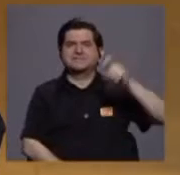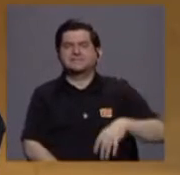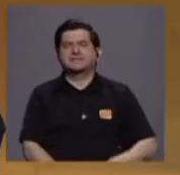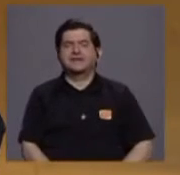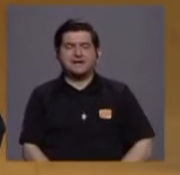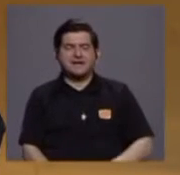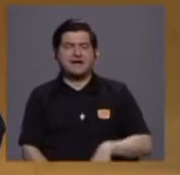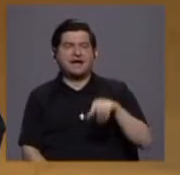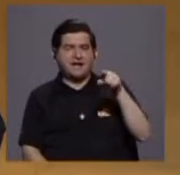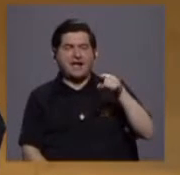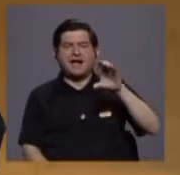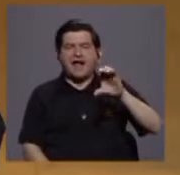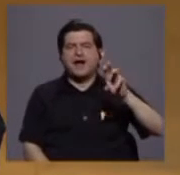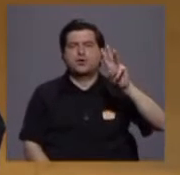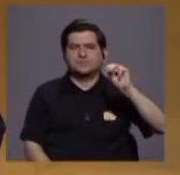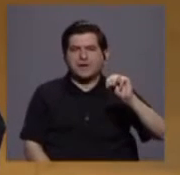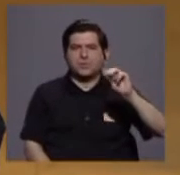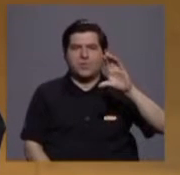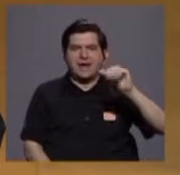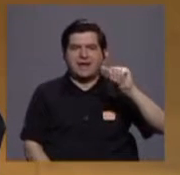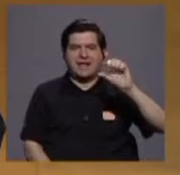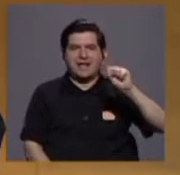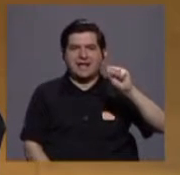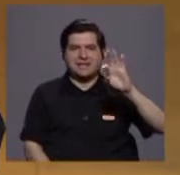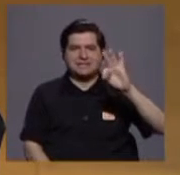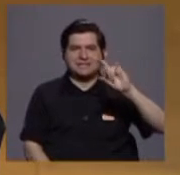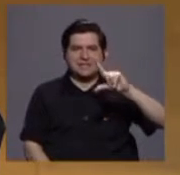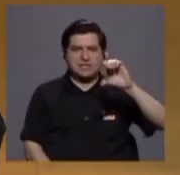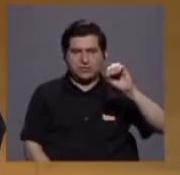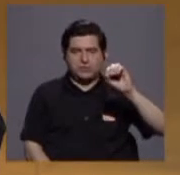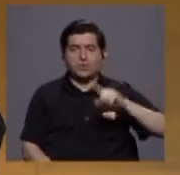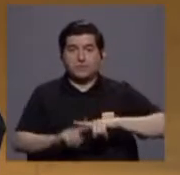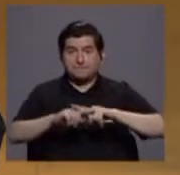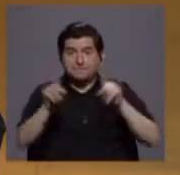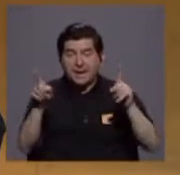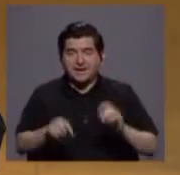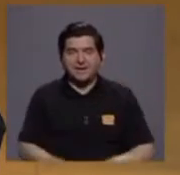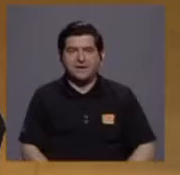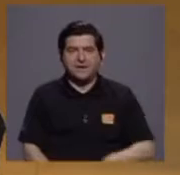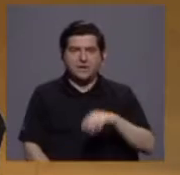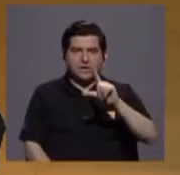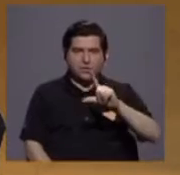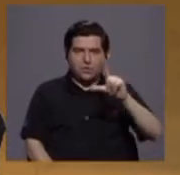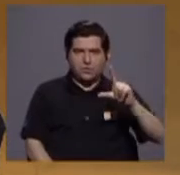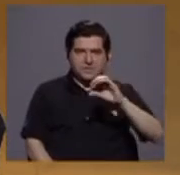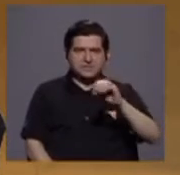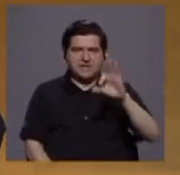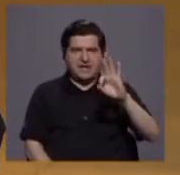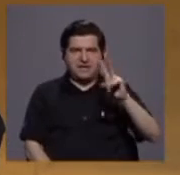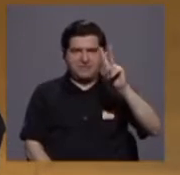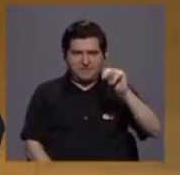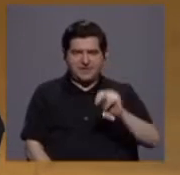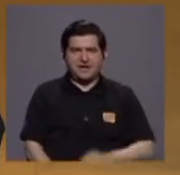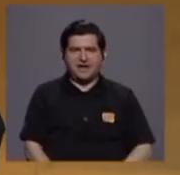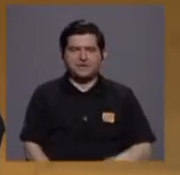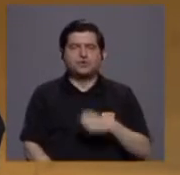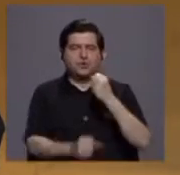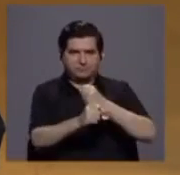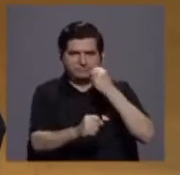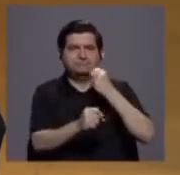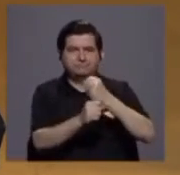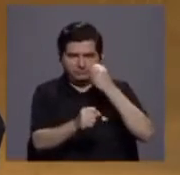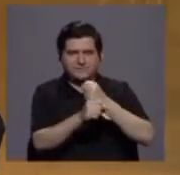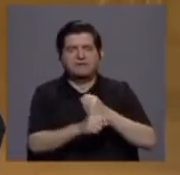a don Carlos Manuel, pero don Luis y don Fernando estaban